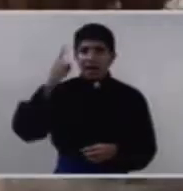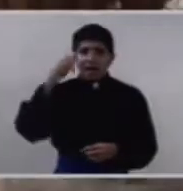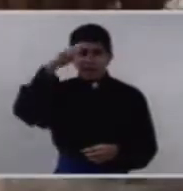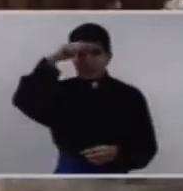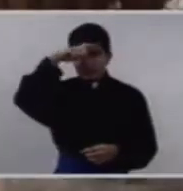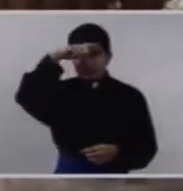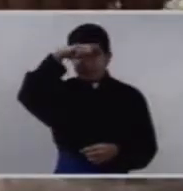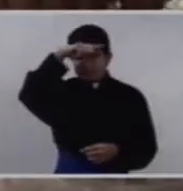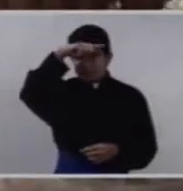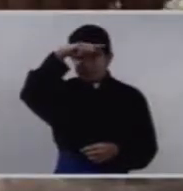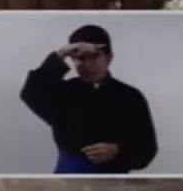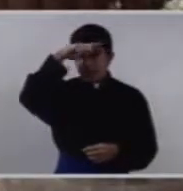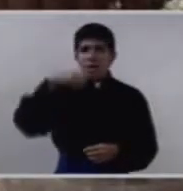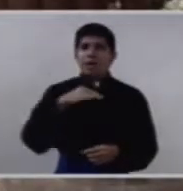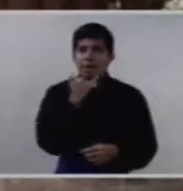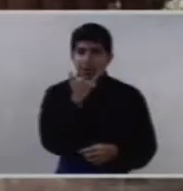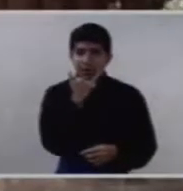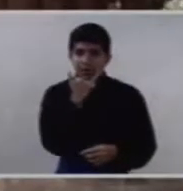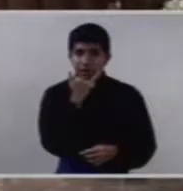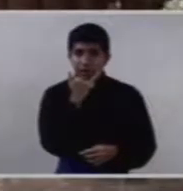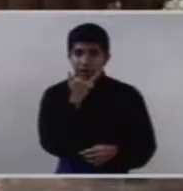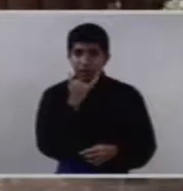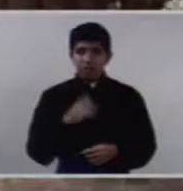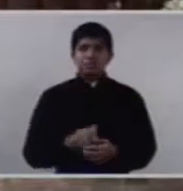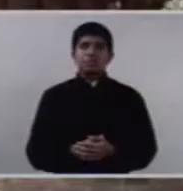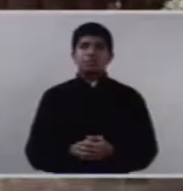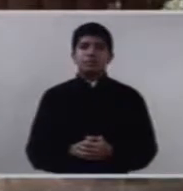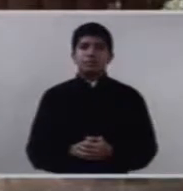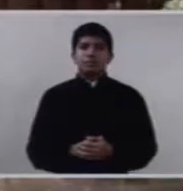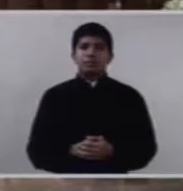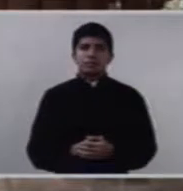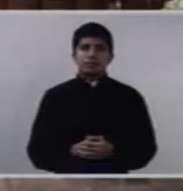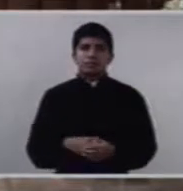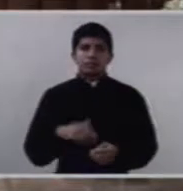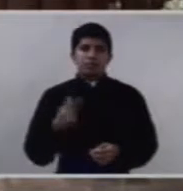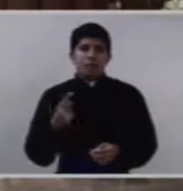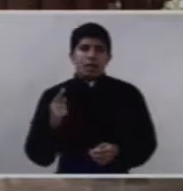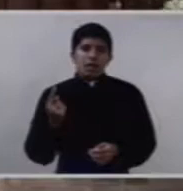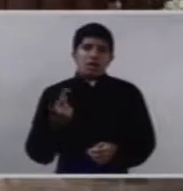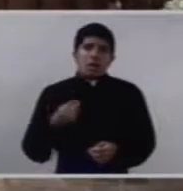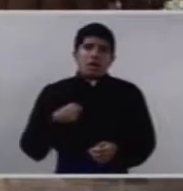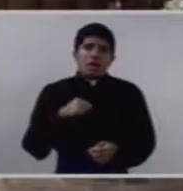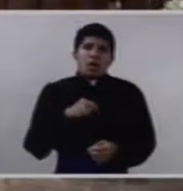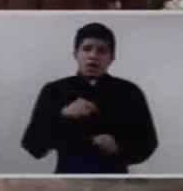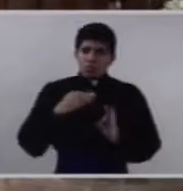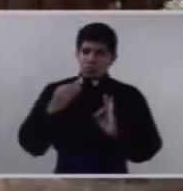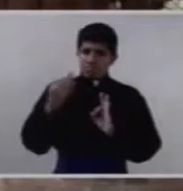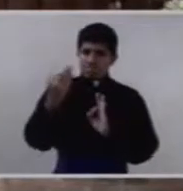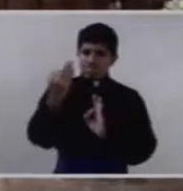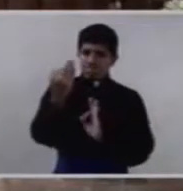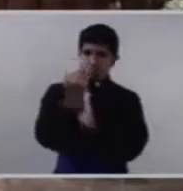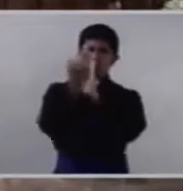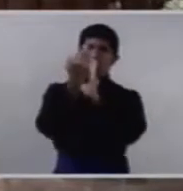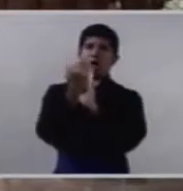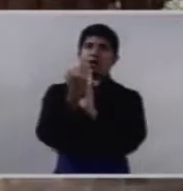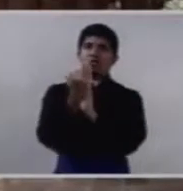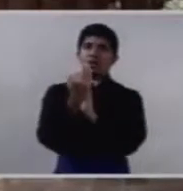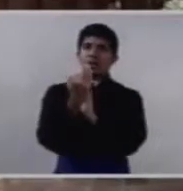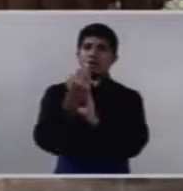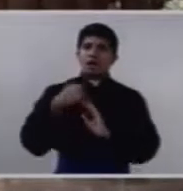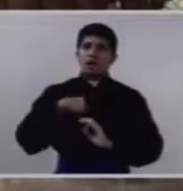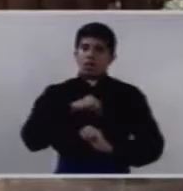atole, sino sangre, y que nos enfrentamos a